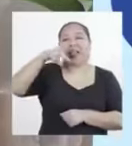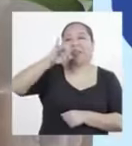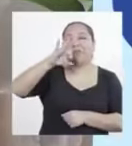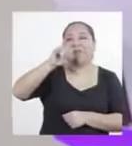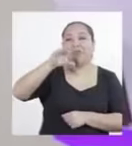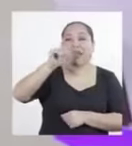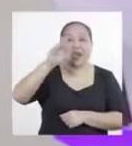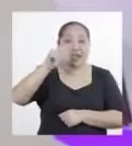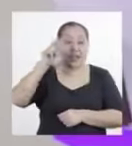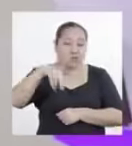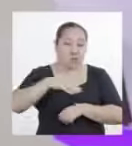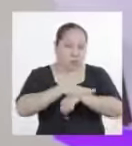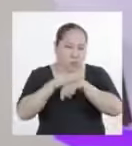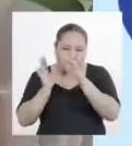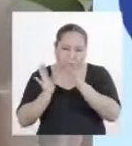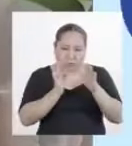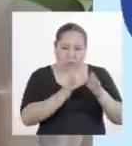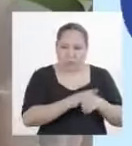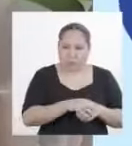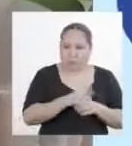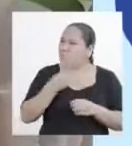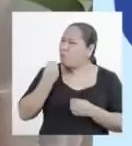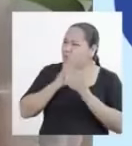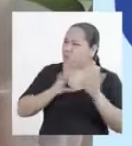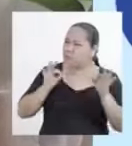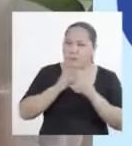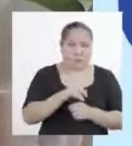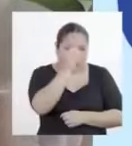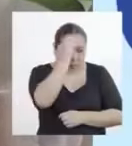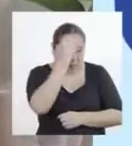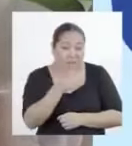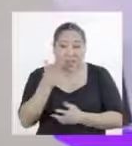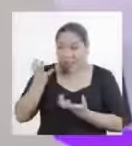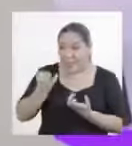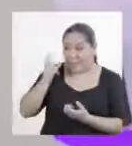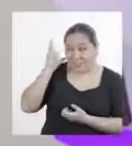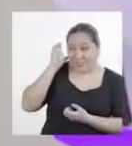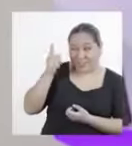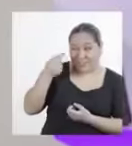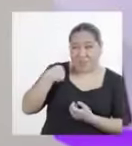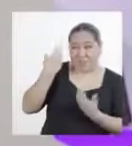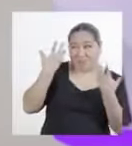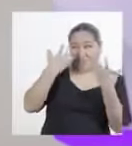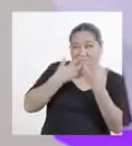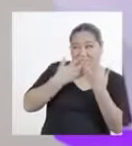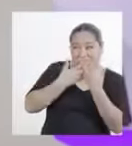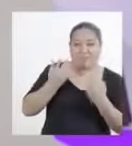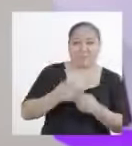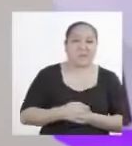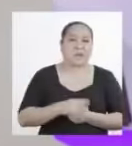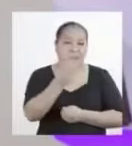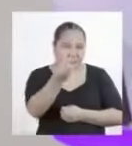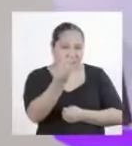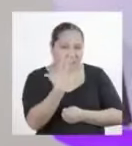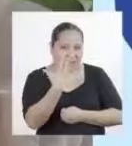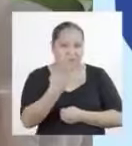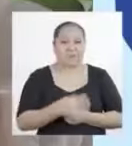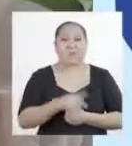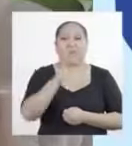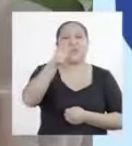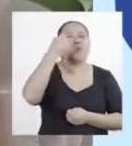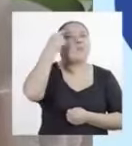planificación ¿Y por qué es importante? Mmm, ¿de verdad no lo sabes? Quiero escuchar lo de usted, a ver si estoy bien o mal